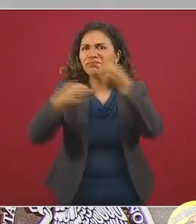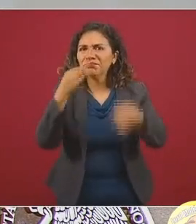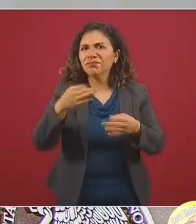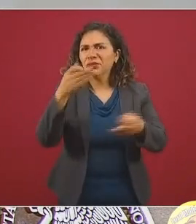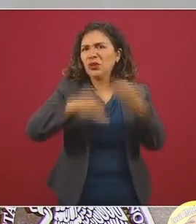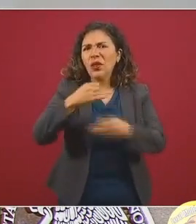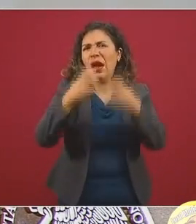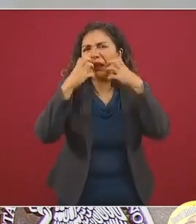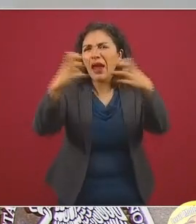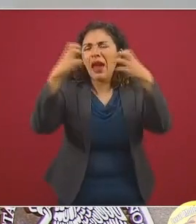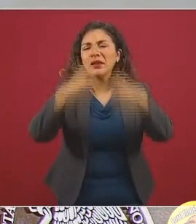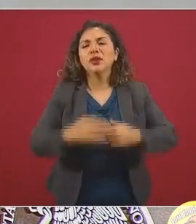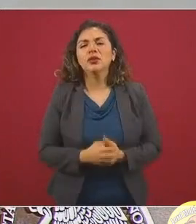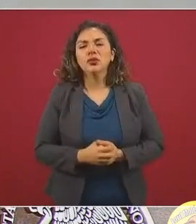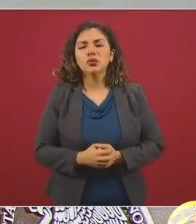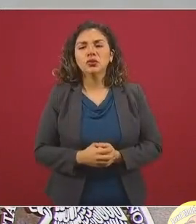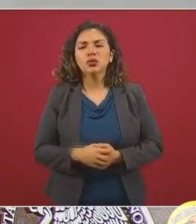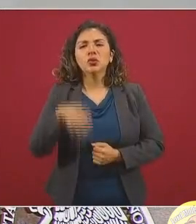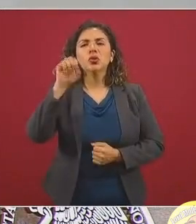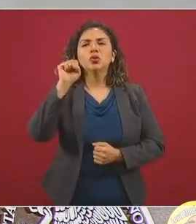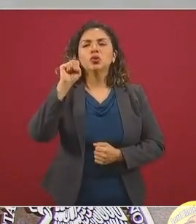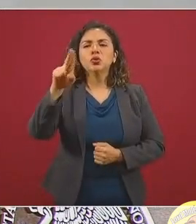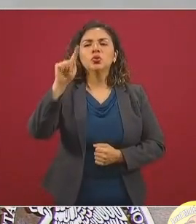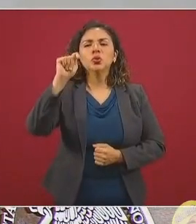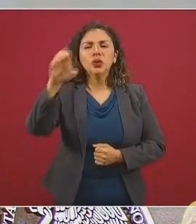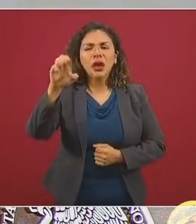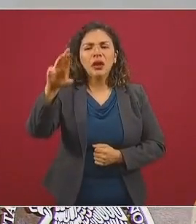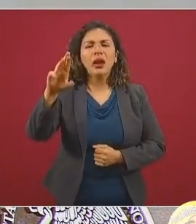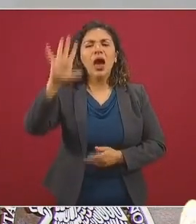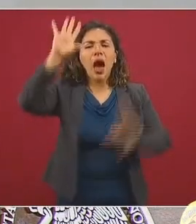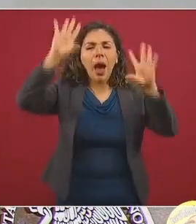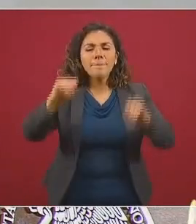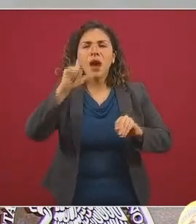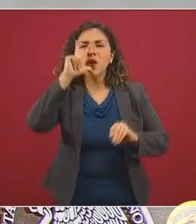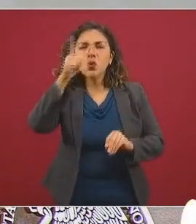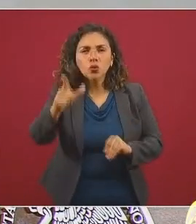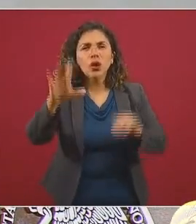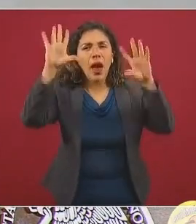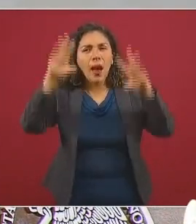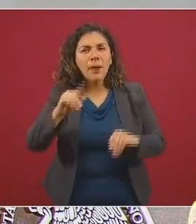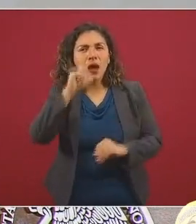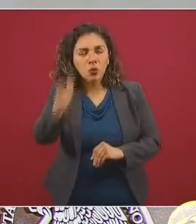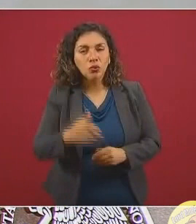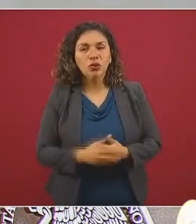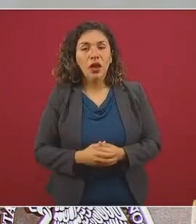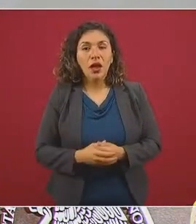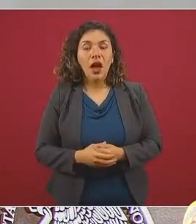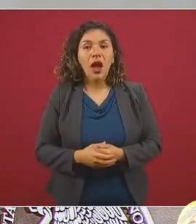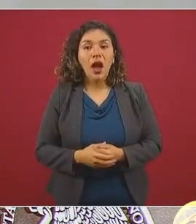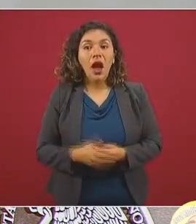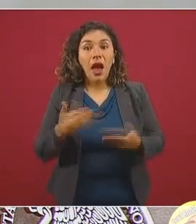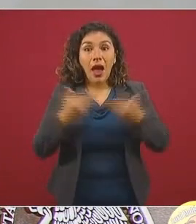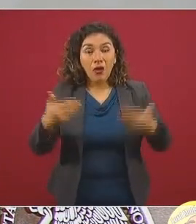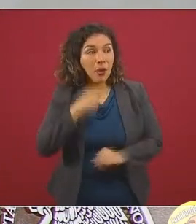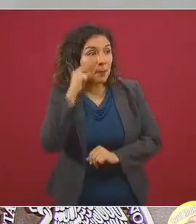coreaba: Suter, apaga la luz, Suter, apaga la luz. Y ahora cada vez que los veo a